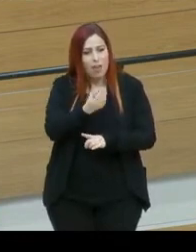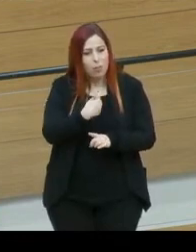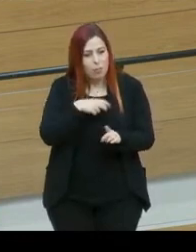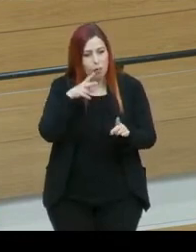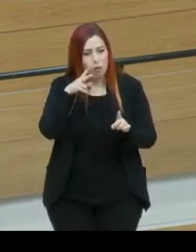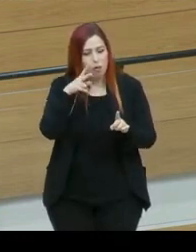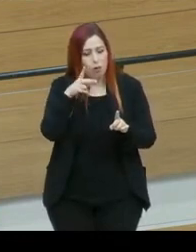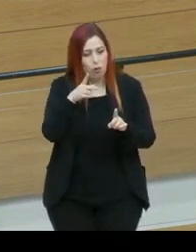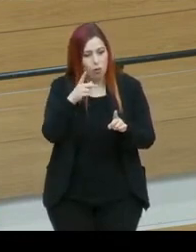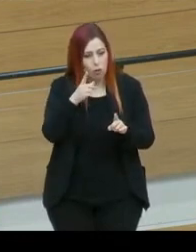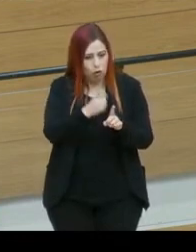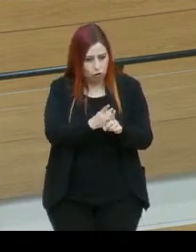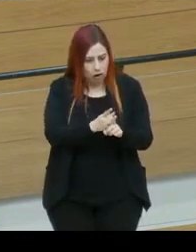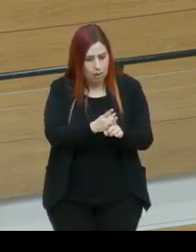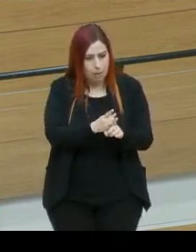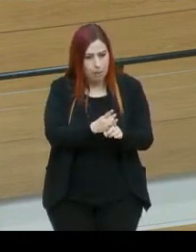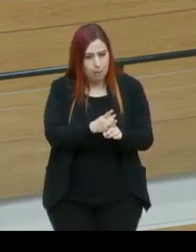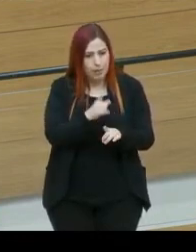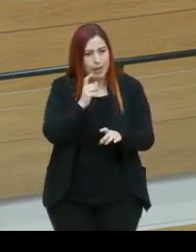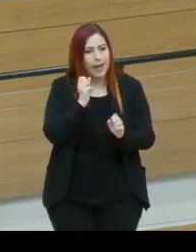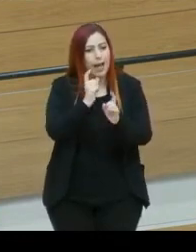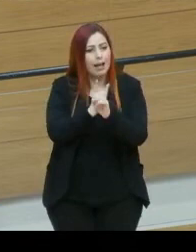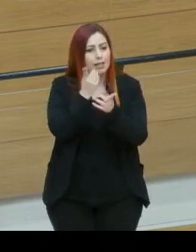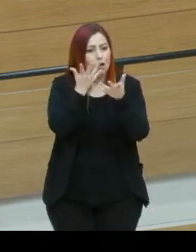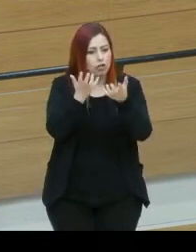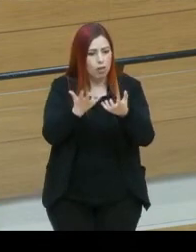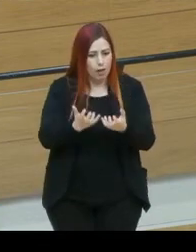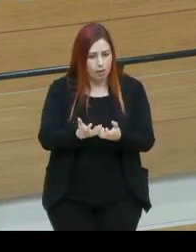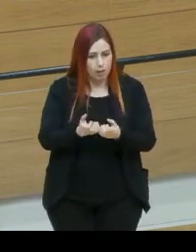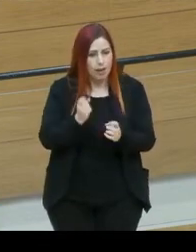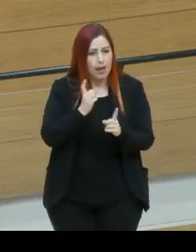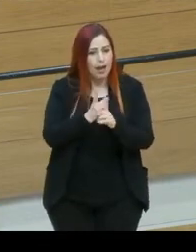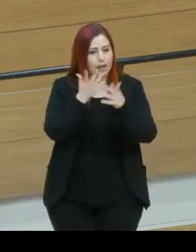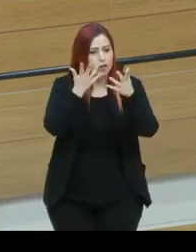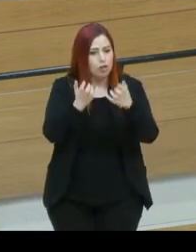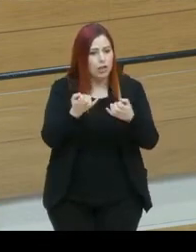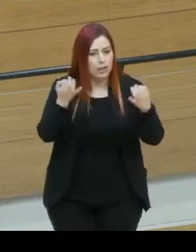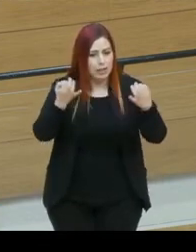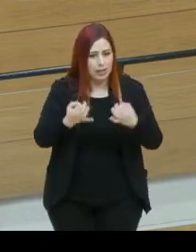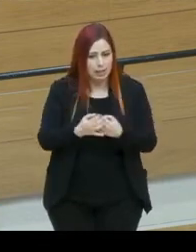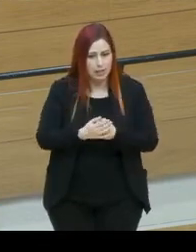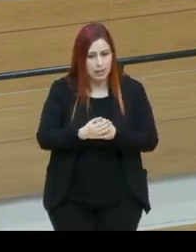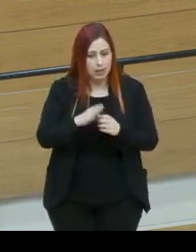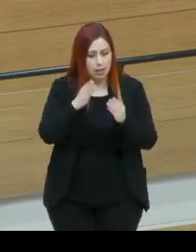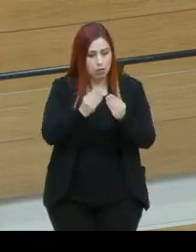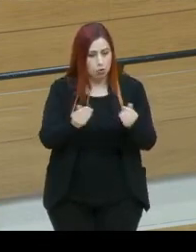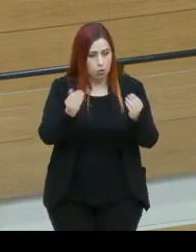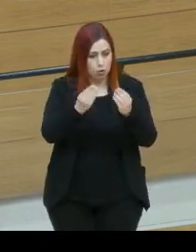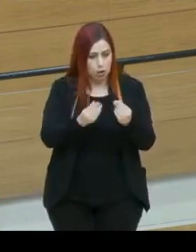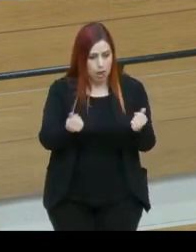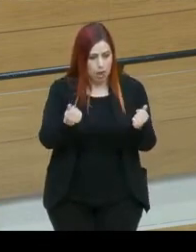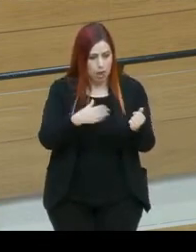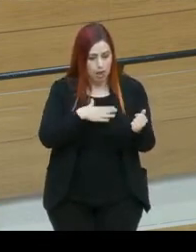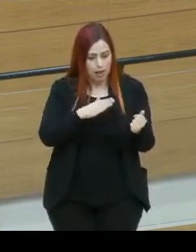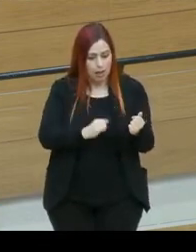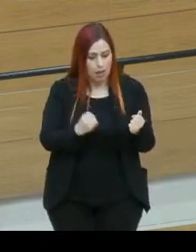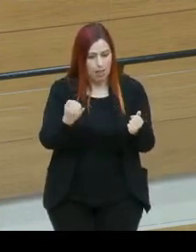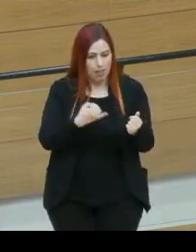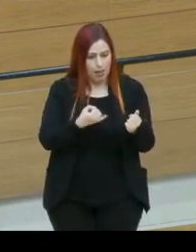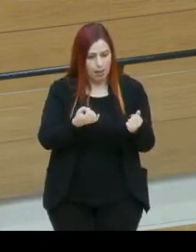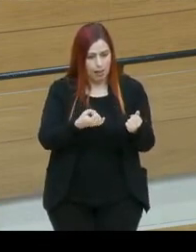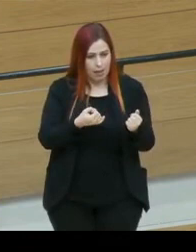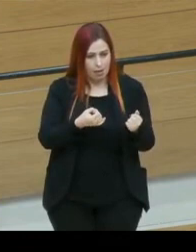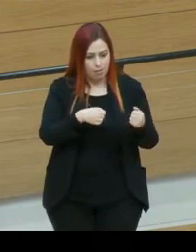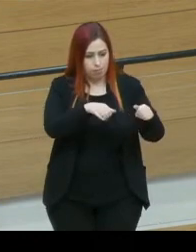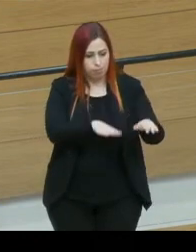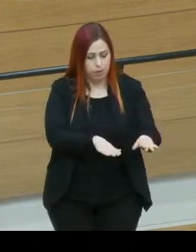alcohol, un posible tratamiento antioxidante. ¿Y qué es un antioxidante? Pues es una sustancia que es capaz de neutralizar